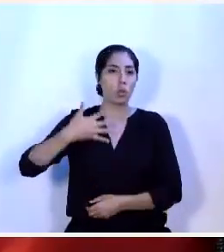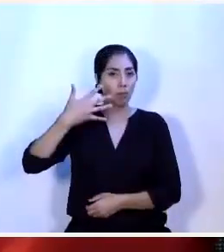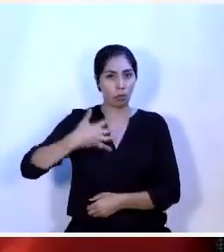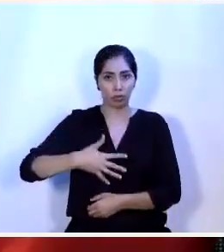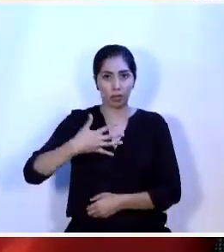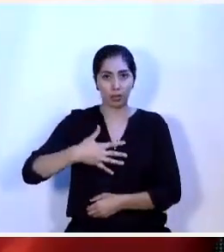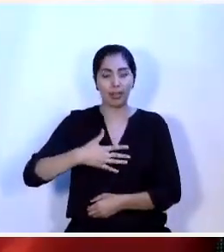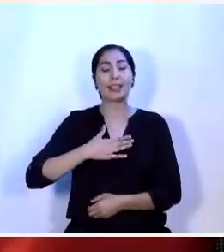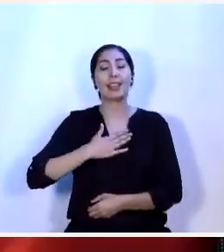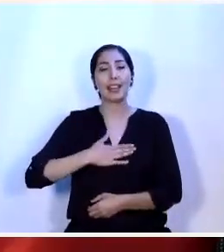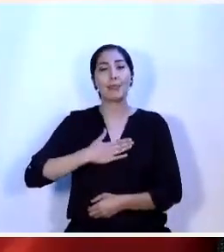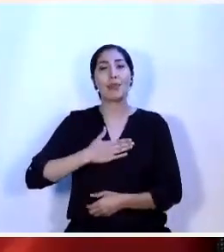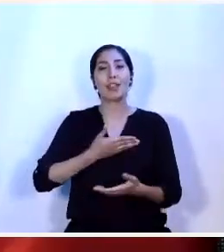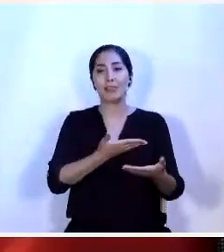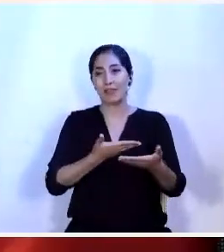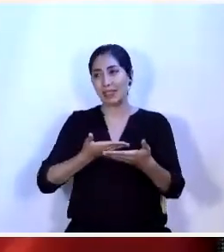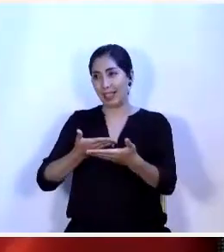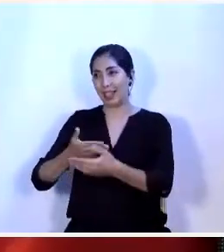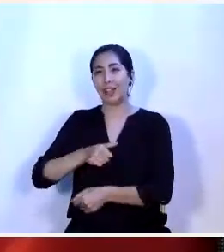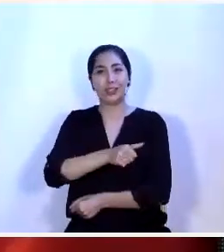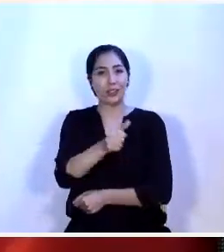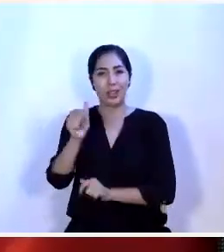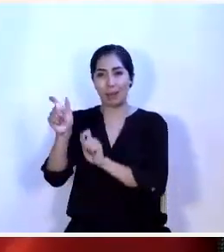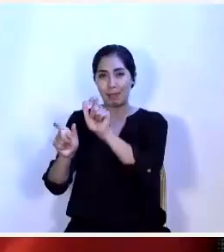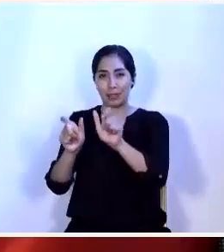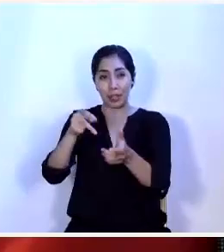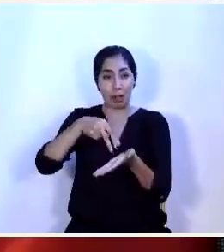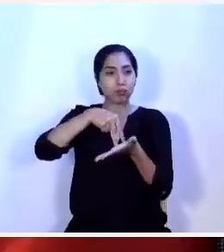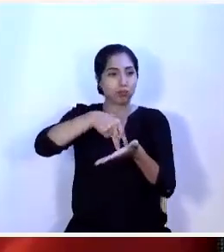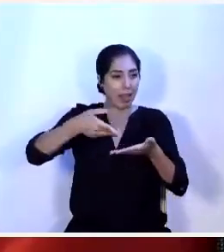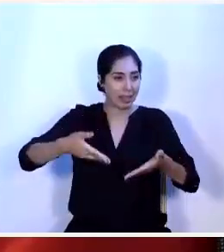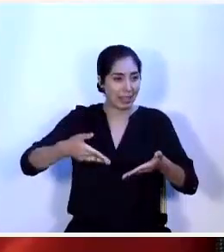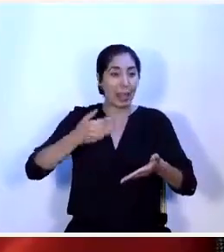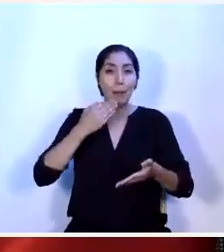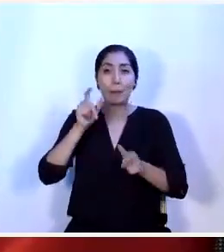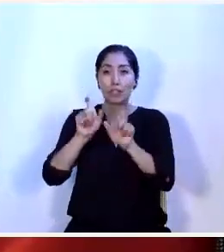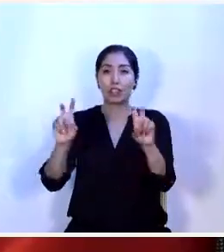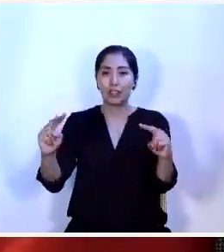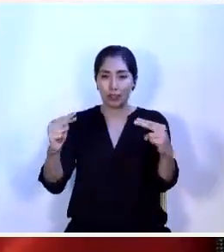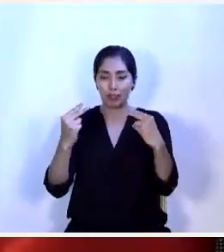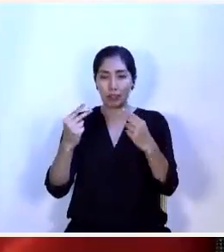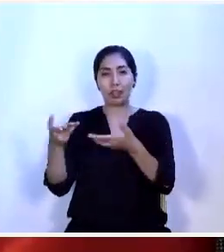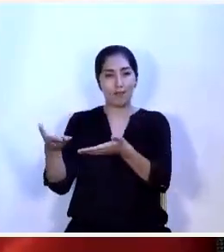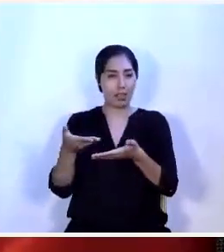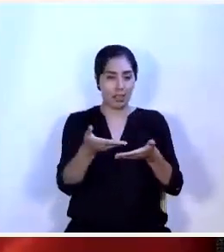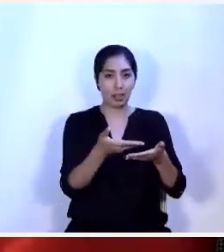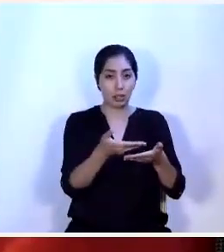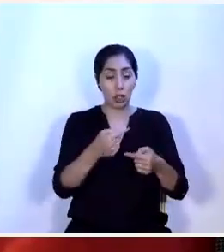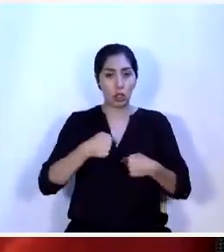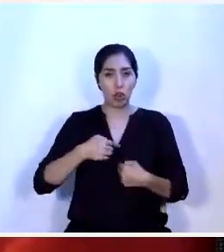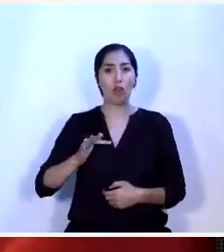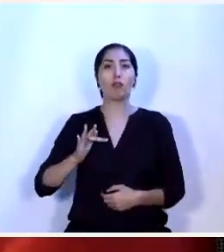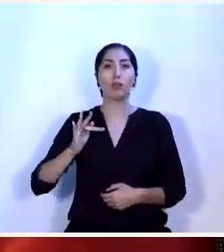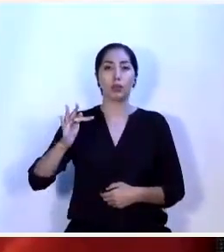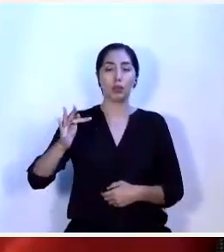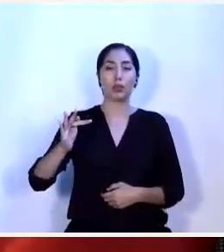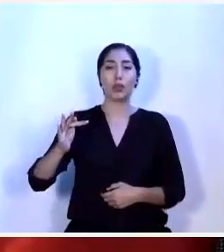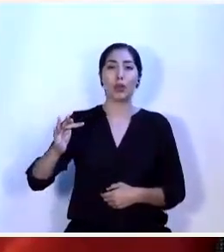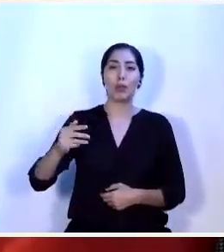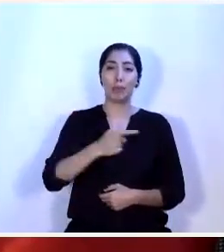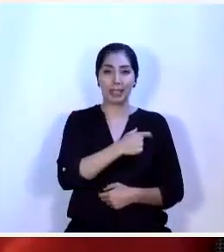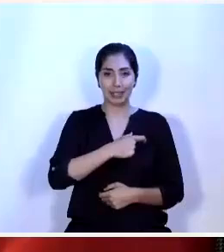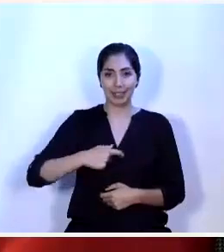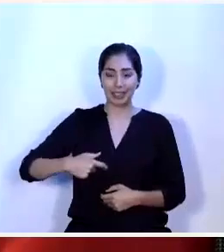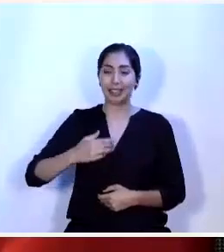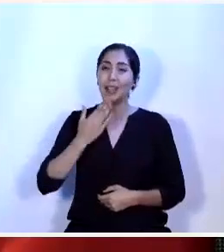queremos invitar a todos y a todas los presentes y quienes nos están viendo a ser parte de este desafío. Como futuro presidente, así como con todo